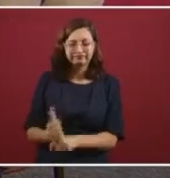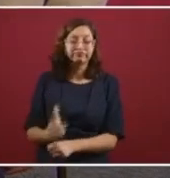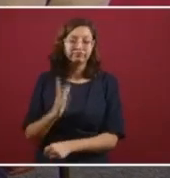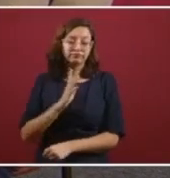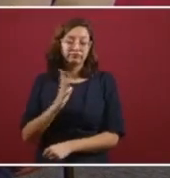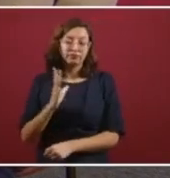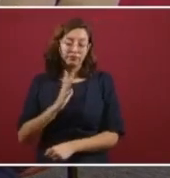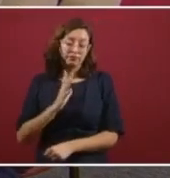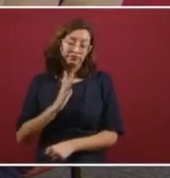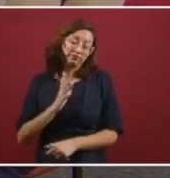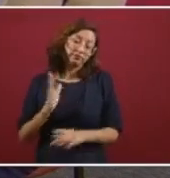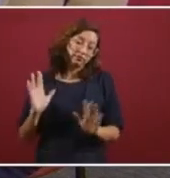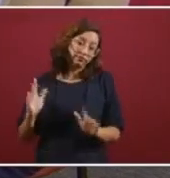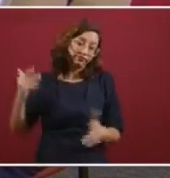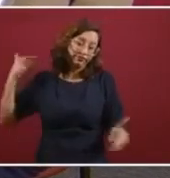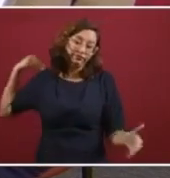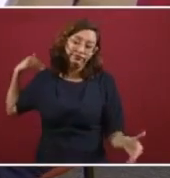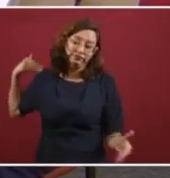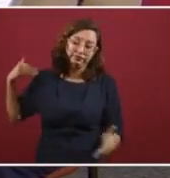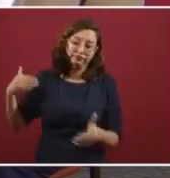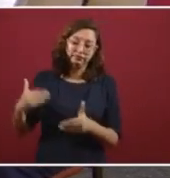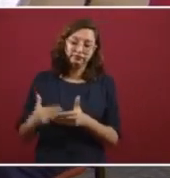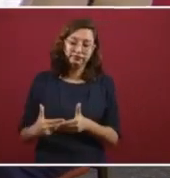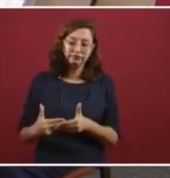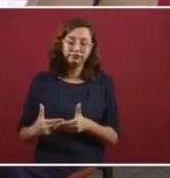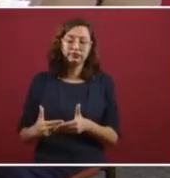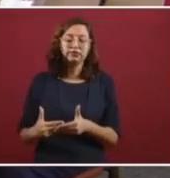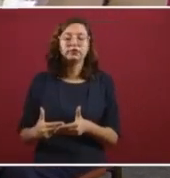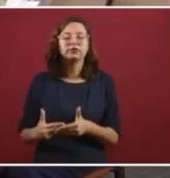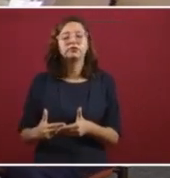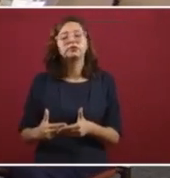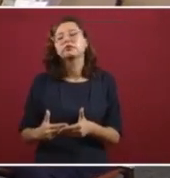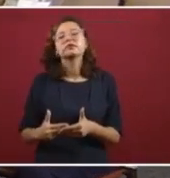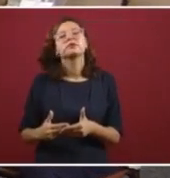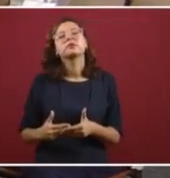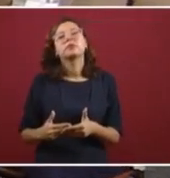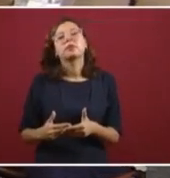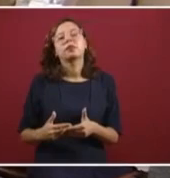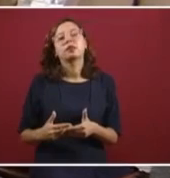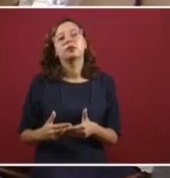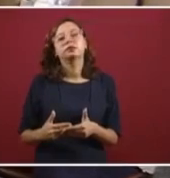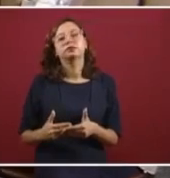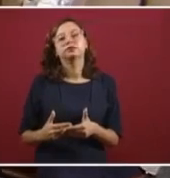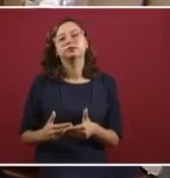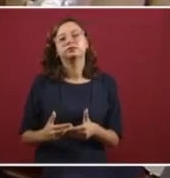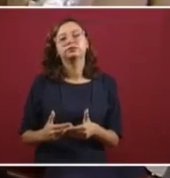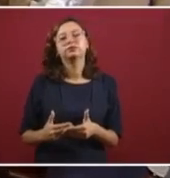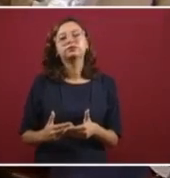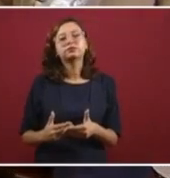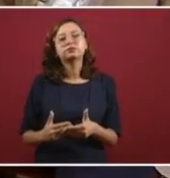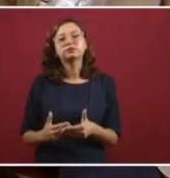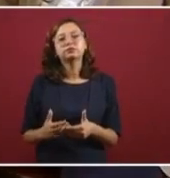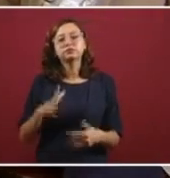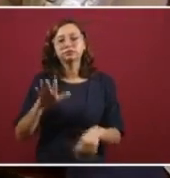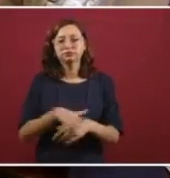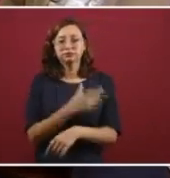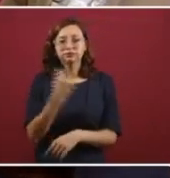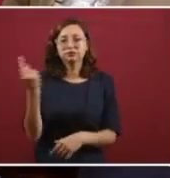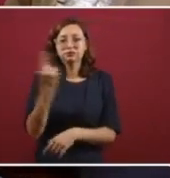en el pasado porque se nombraron fiscales